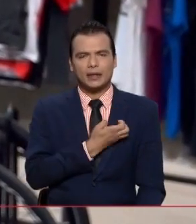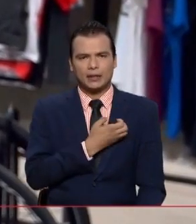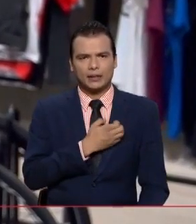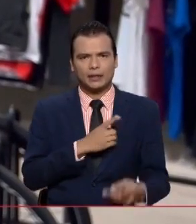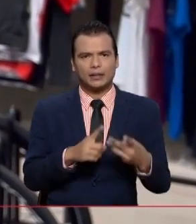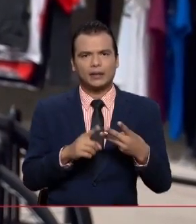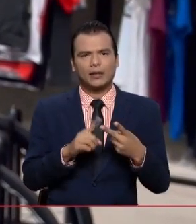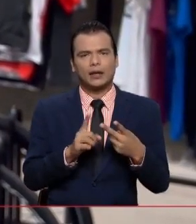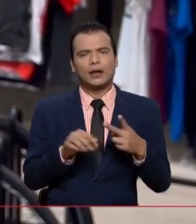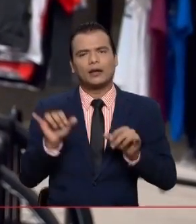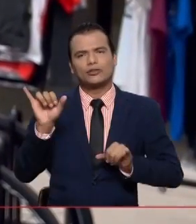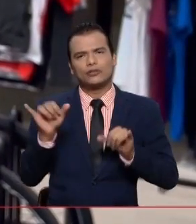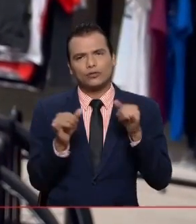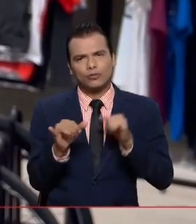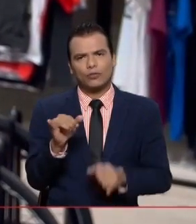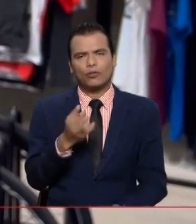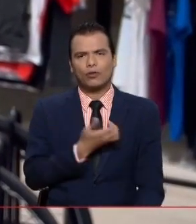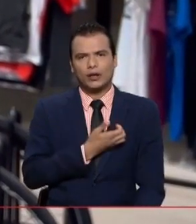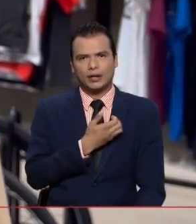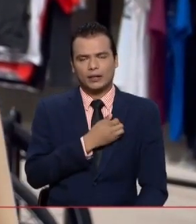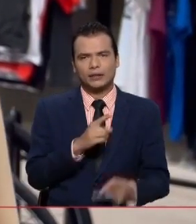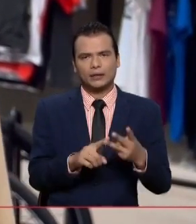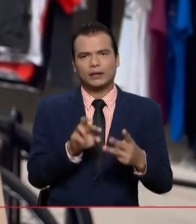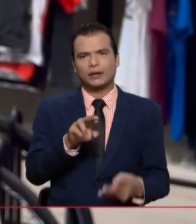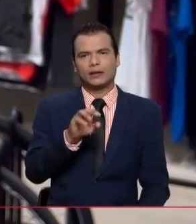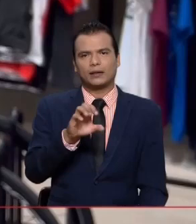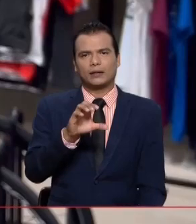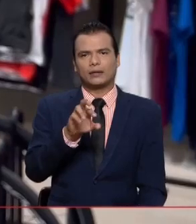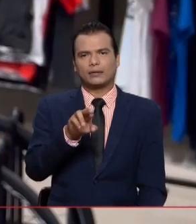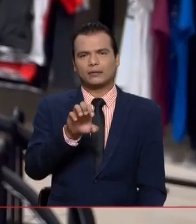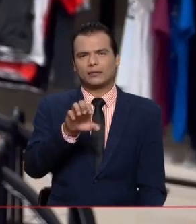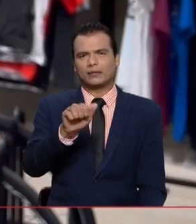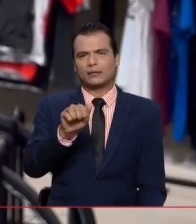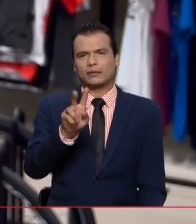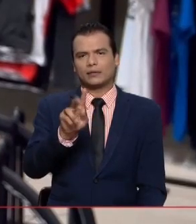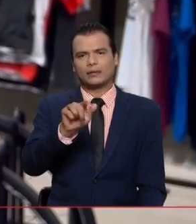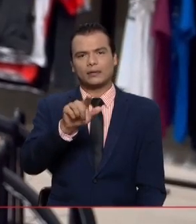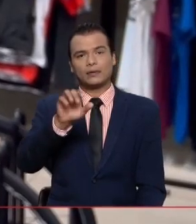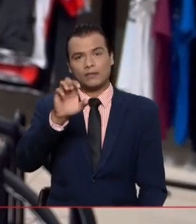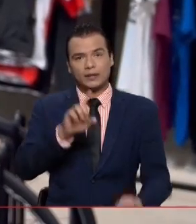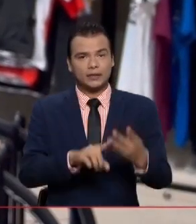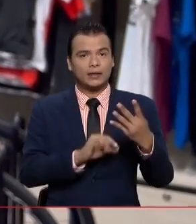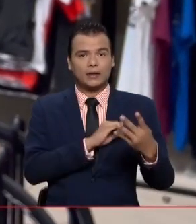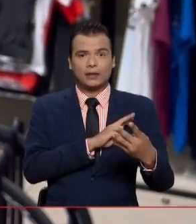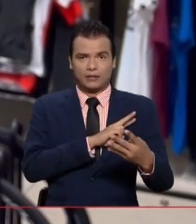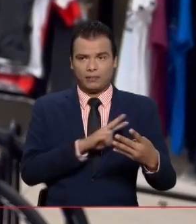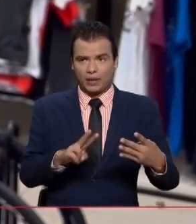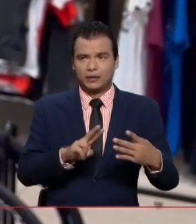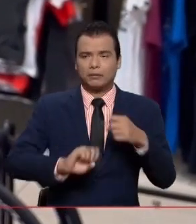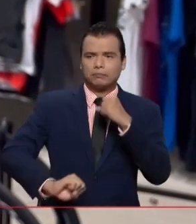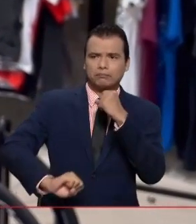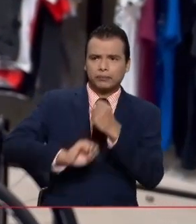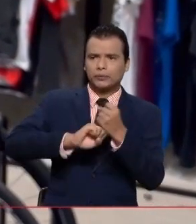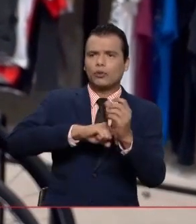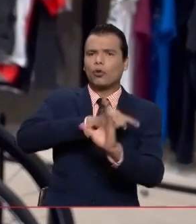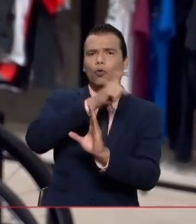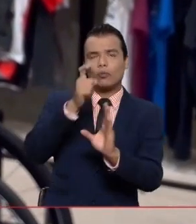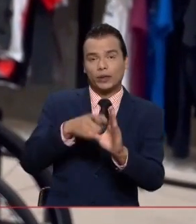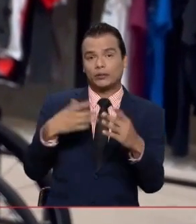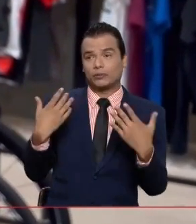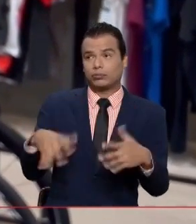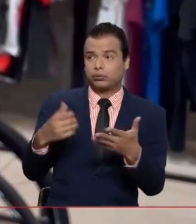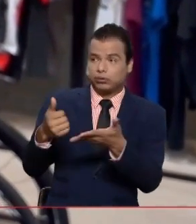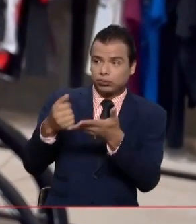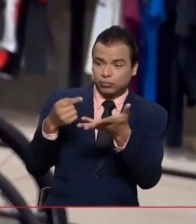Yotoco, Recrea Valle y obviamente Indervalle, pues que es el ente que nos une a todos los deportistas, y gracias a ellos pudimos